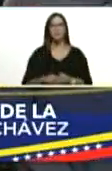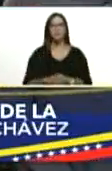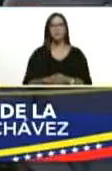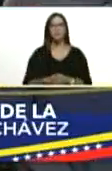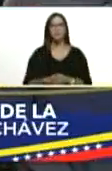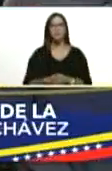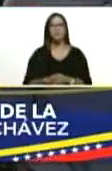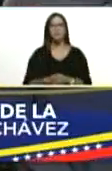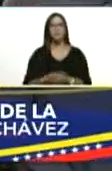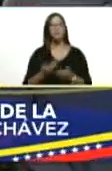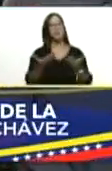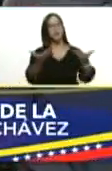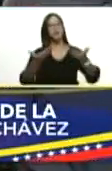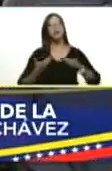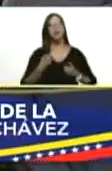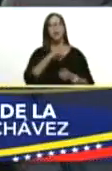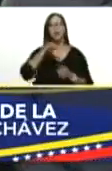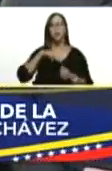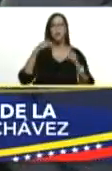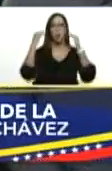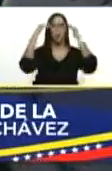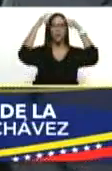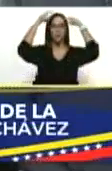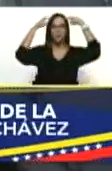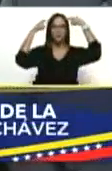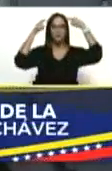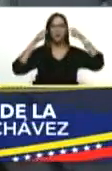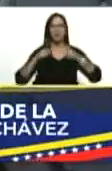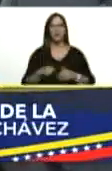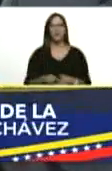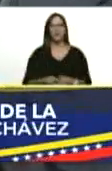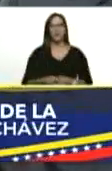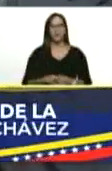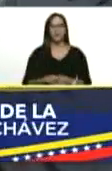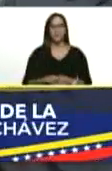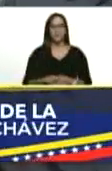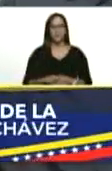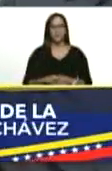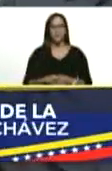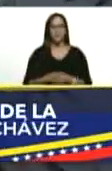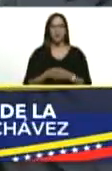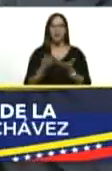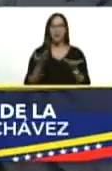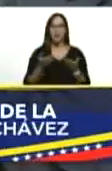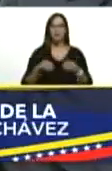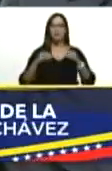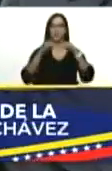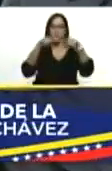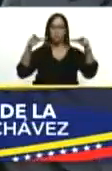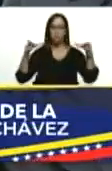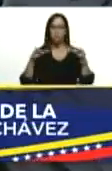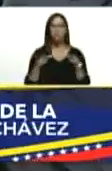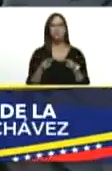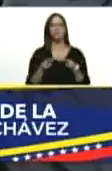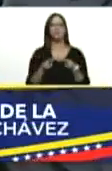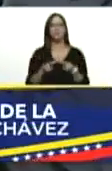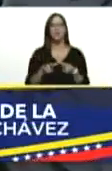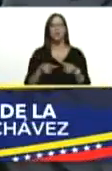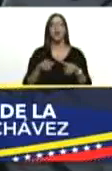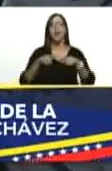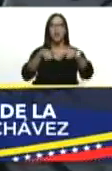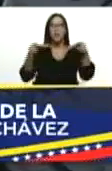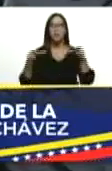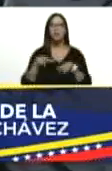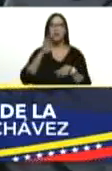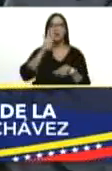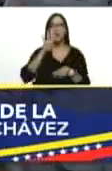para traer a nuestro comandante Hugo Chávez a su cuartel. El cuartel del